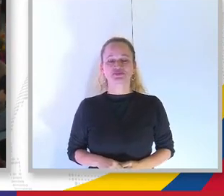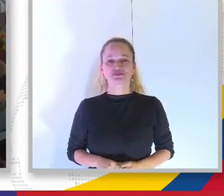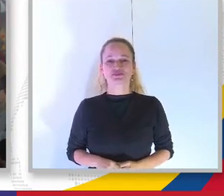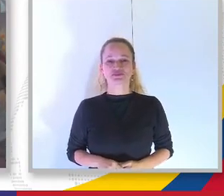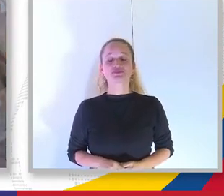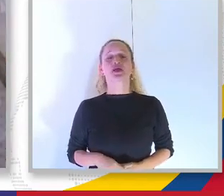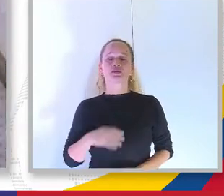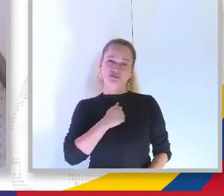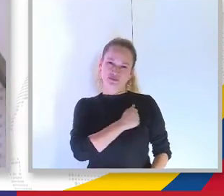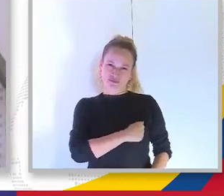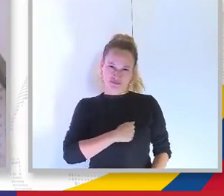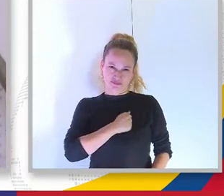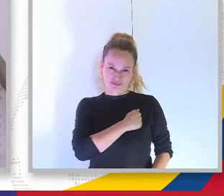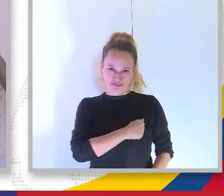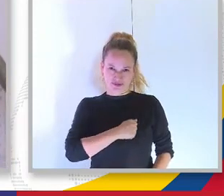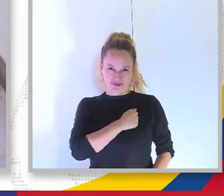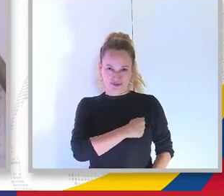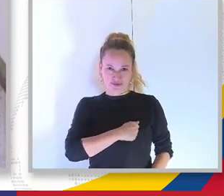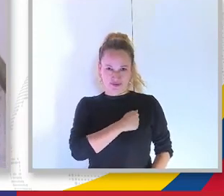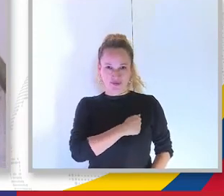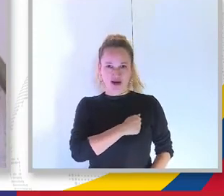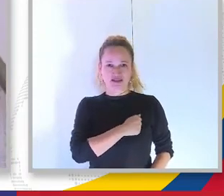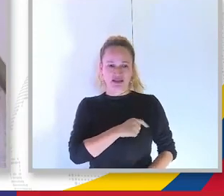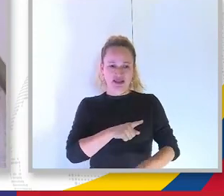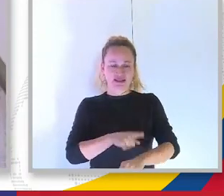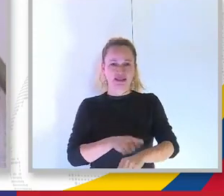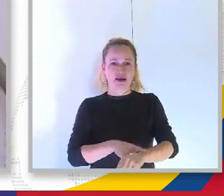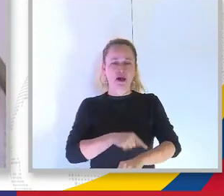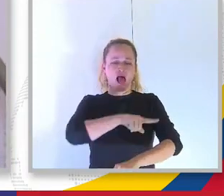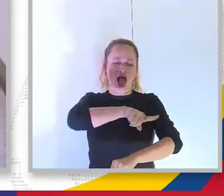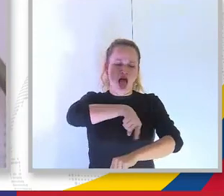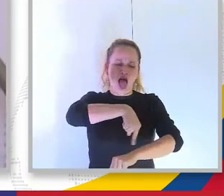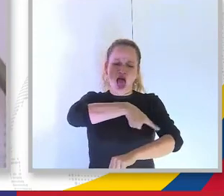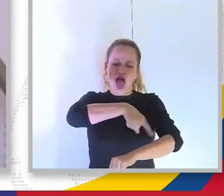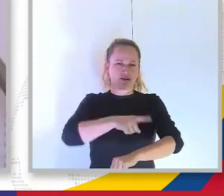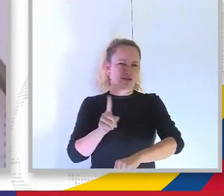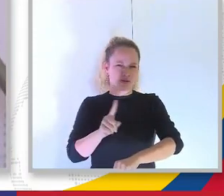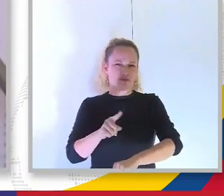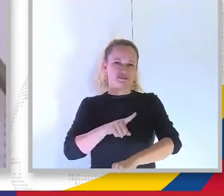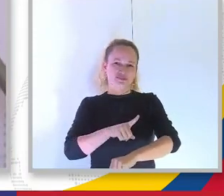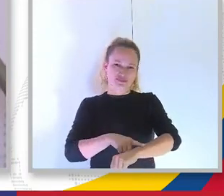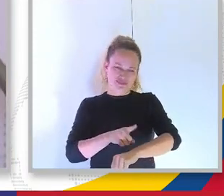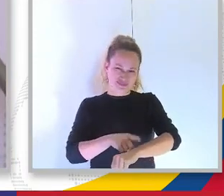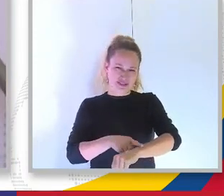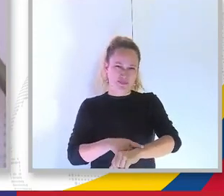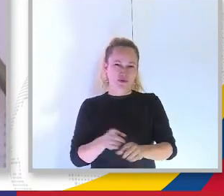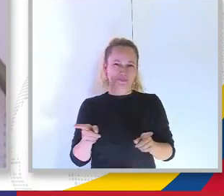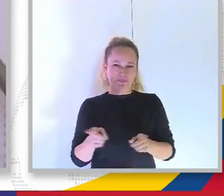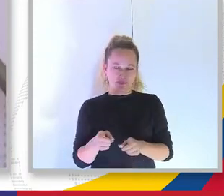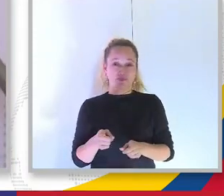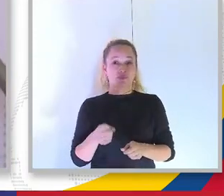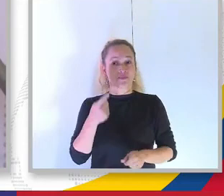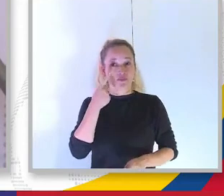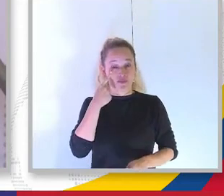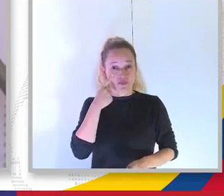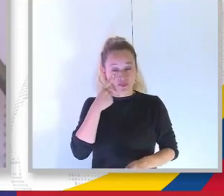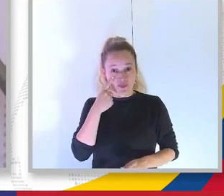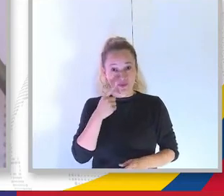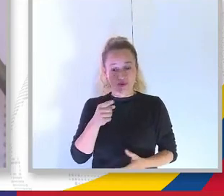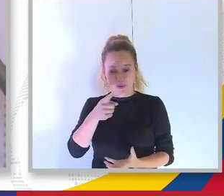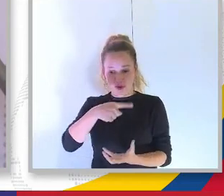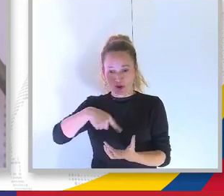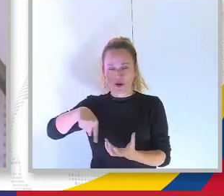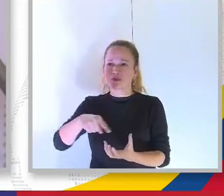Pedimos, por favor, para acortar el tiempo, si hay alguien aquí del Cuerpo de Internacionales que faltó